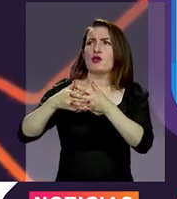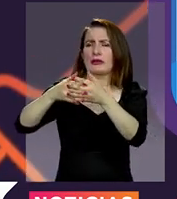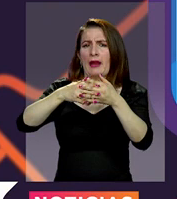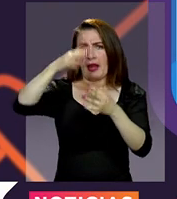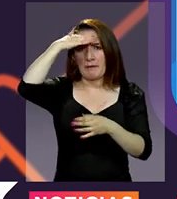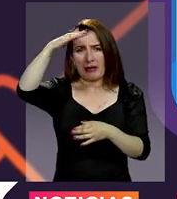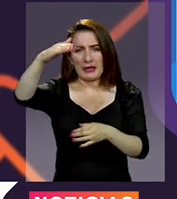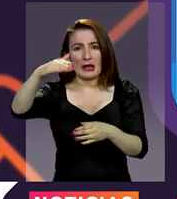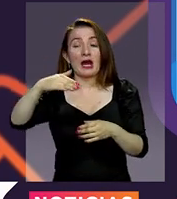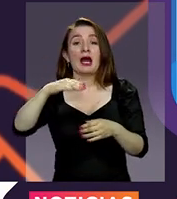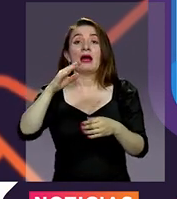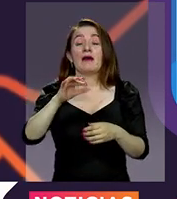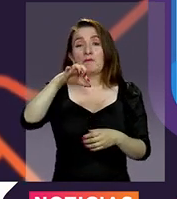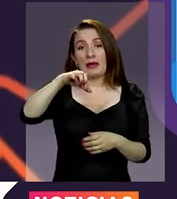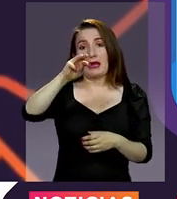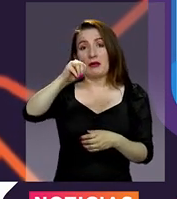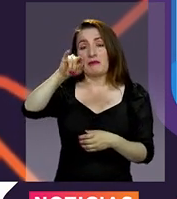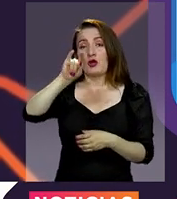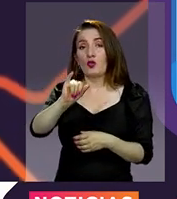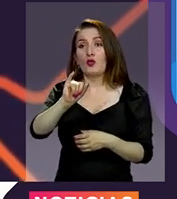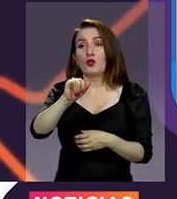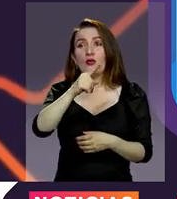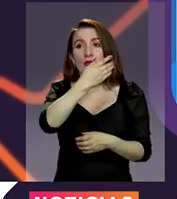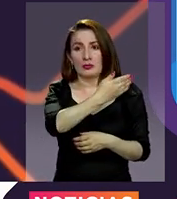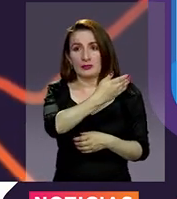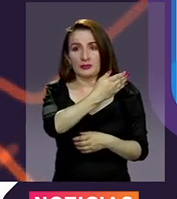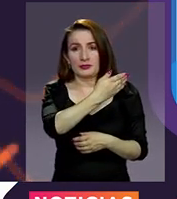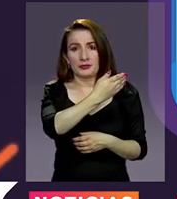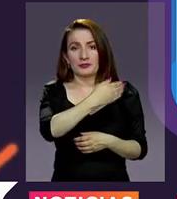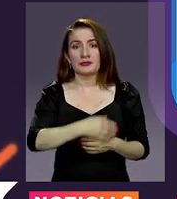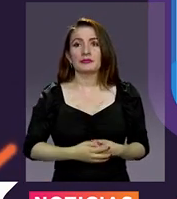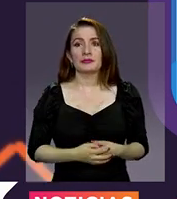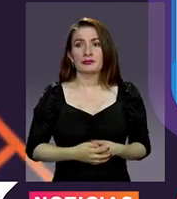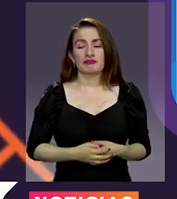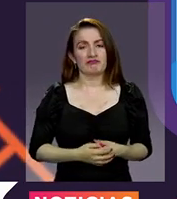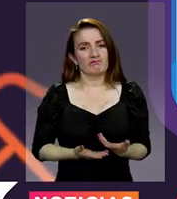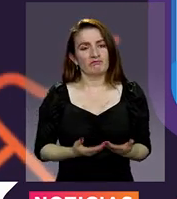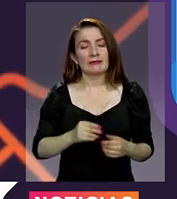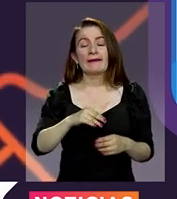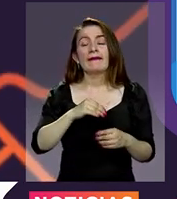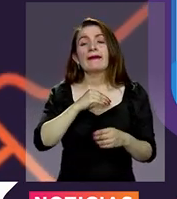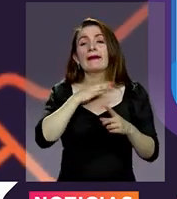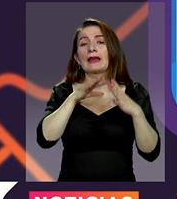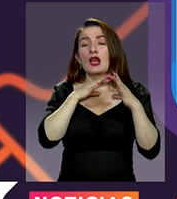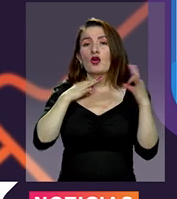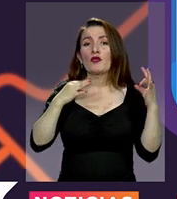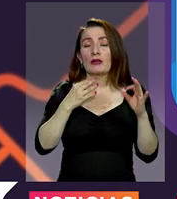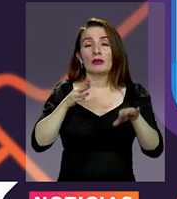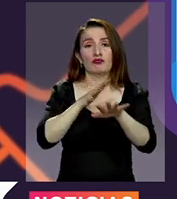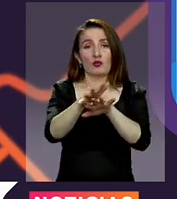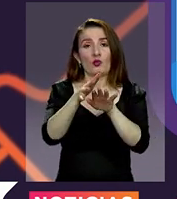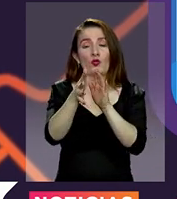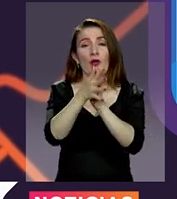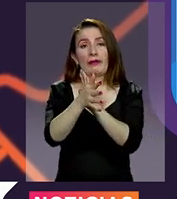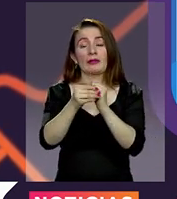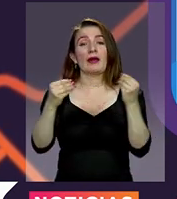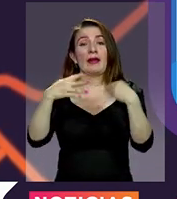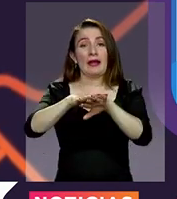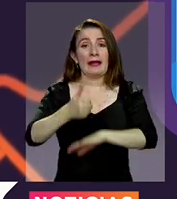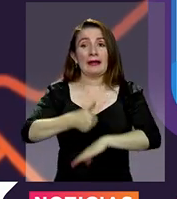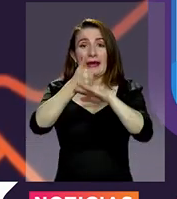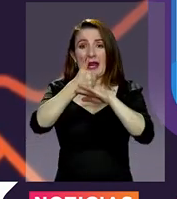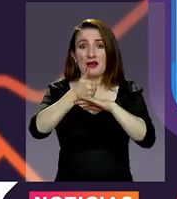policía, al PMU de arroba Luis Ernesto GL. Finalmente, Claudia López afirmó en sus redes: y su jefe